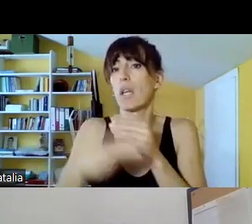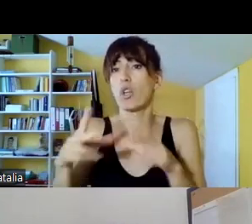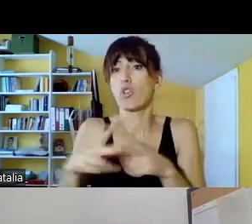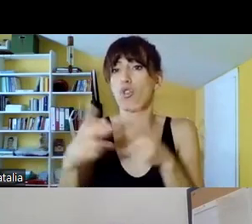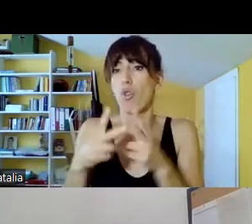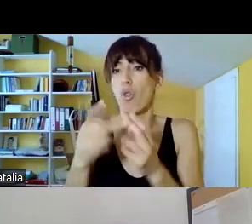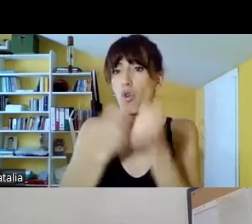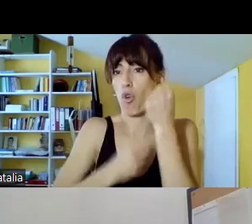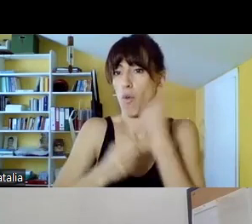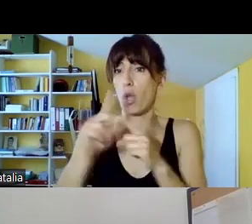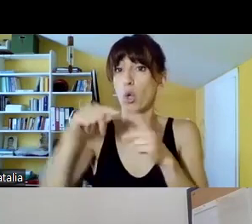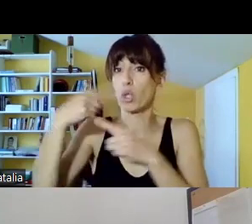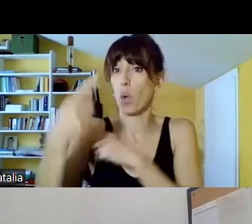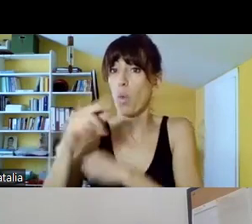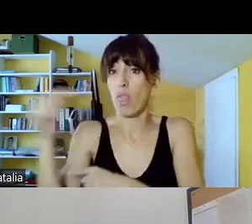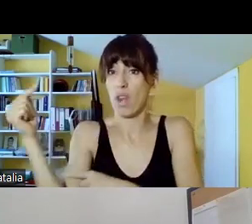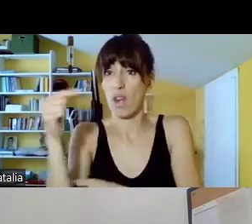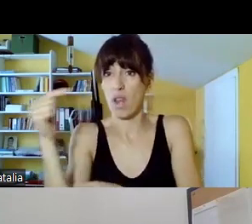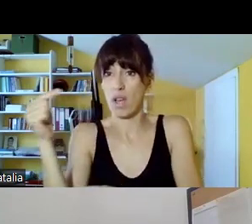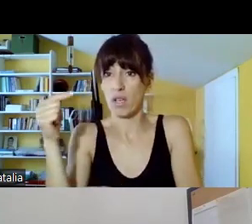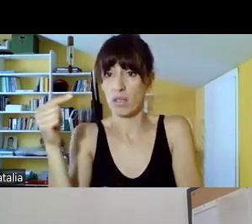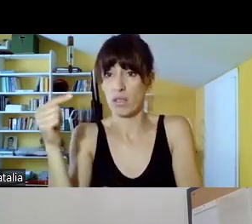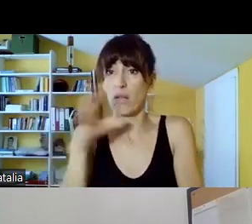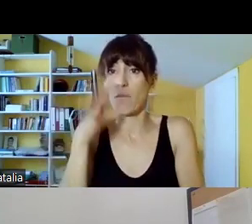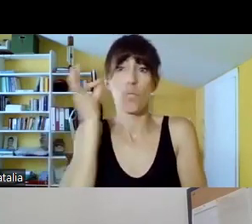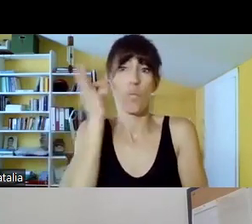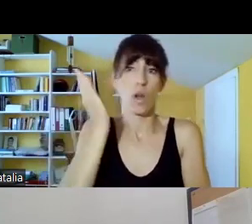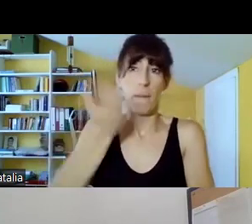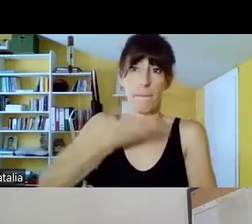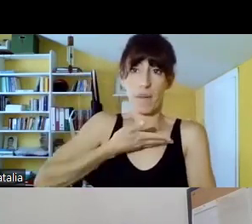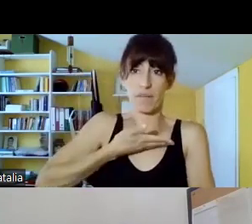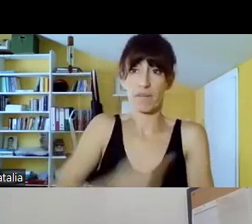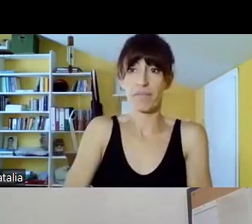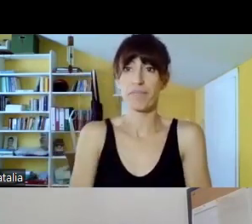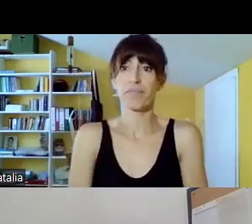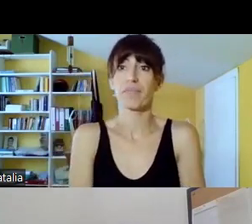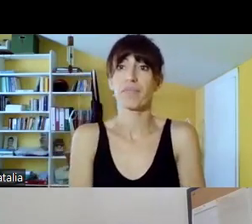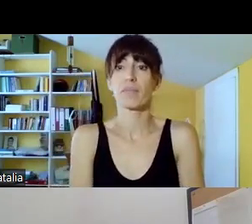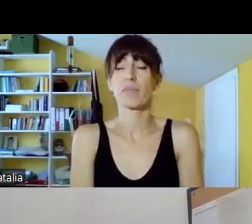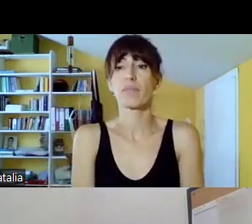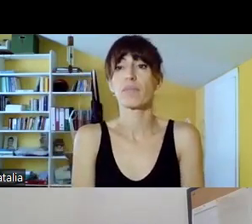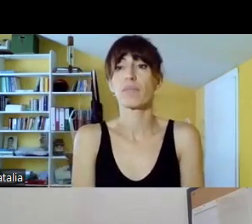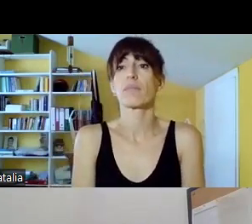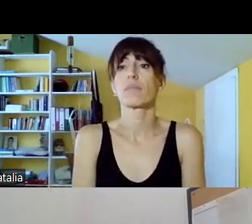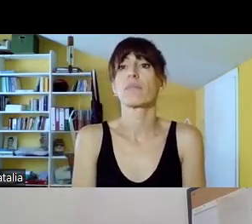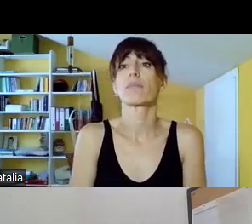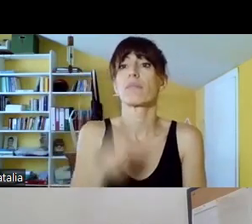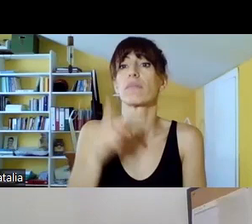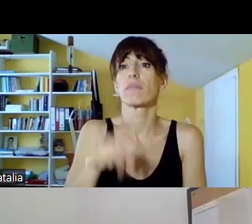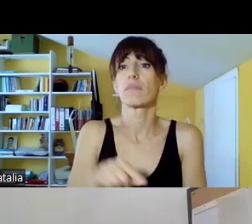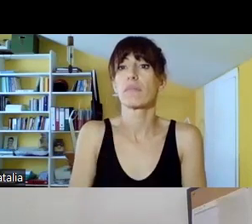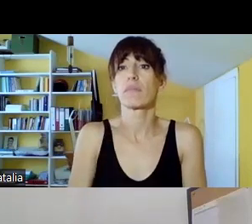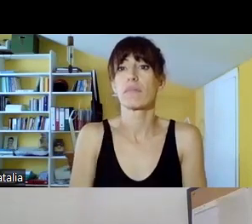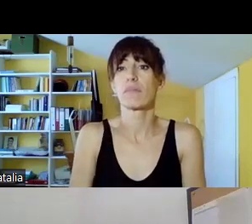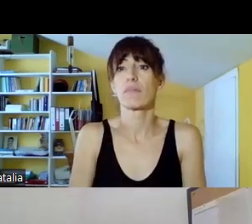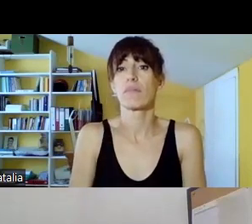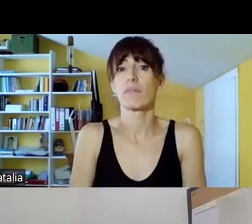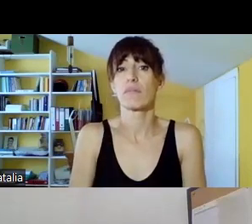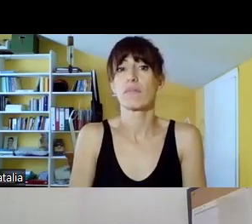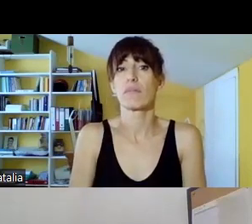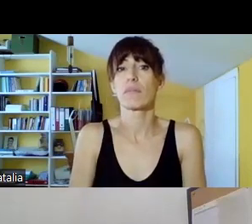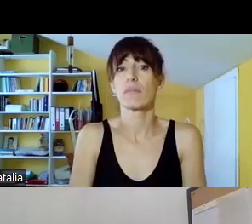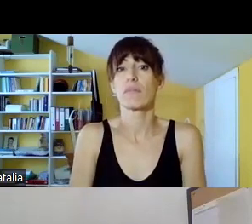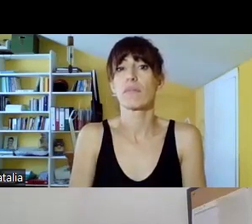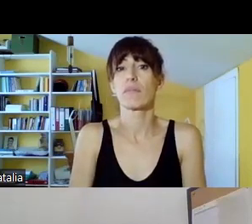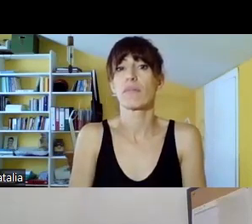consecuencias negativas para la salud mental de las mujeres. Por otro lado, sería la desvalorización de